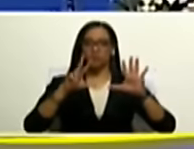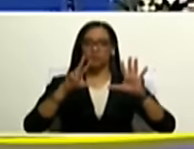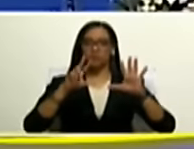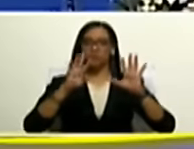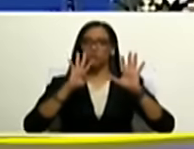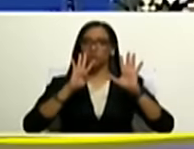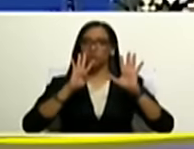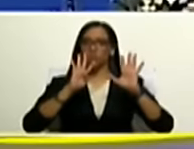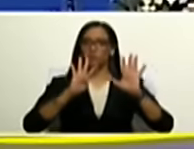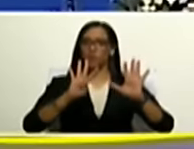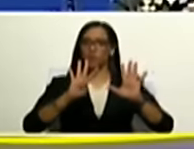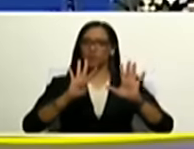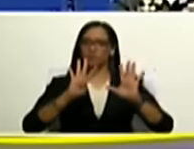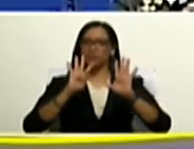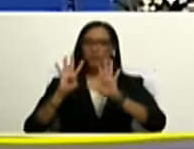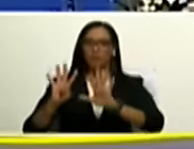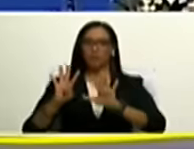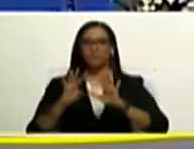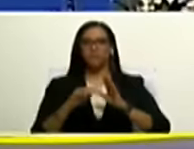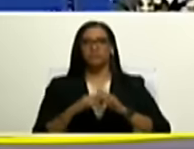1899.